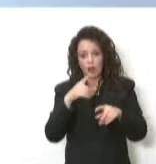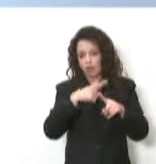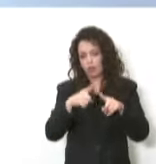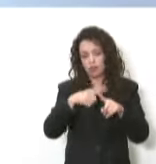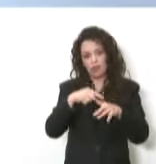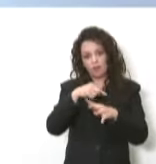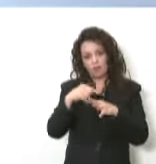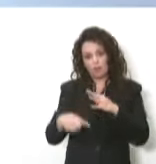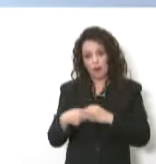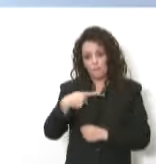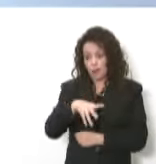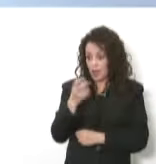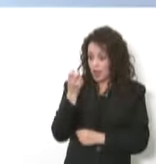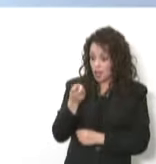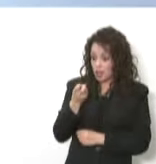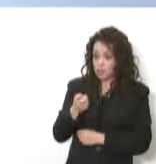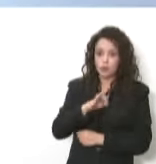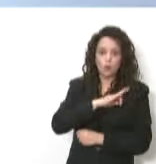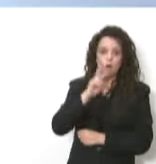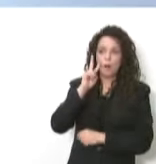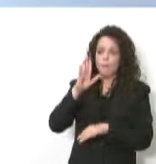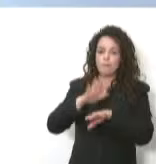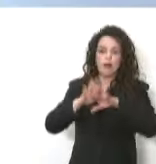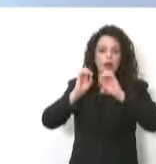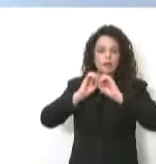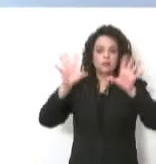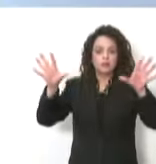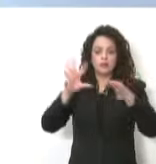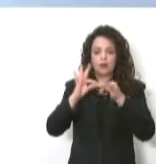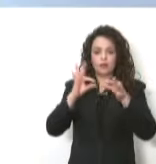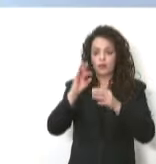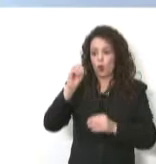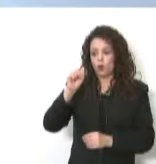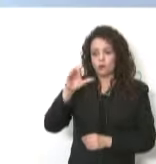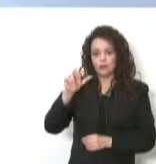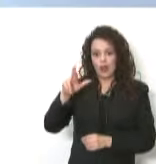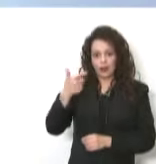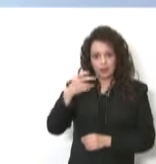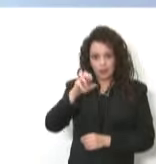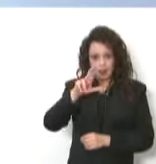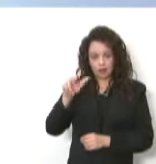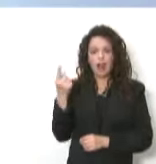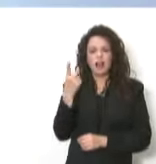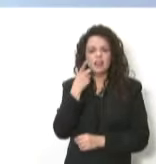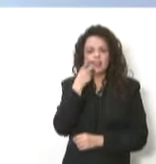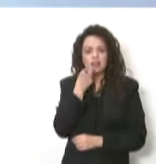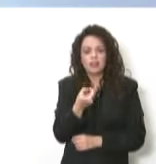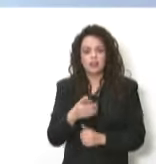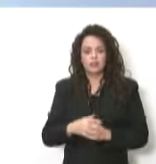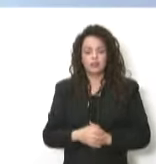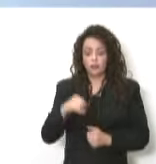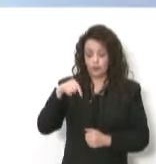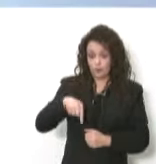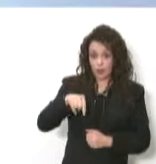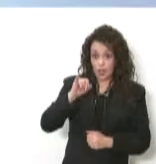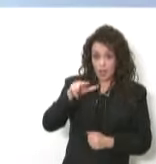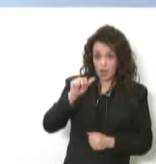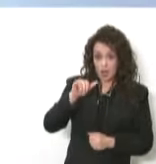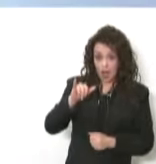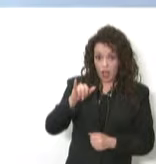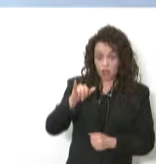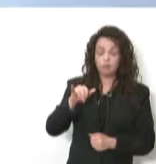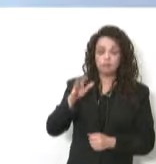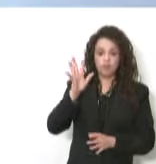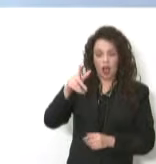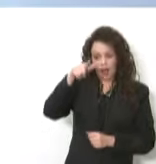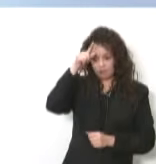esta refleja esto que ha expuesto Oscar Guerra, nos revela que el INAI ha encontrado, creo yo,